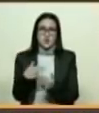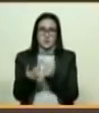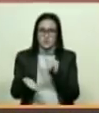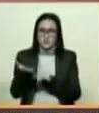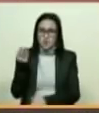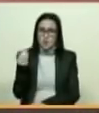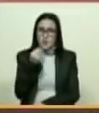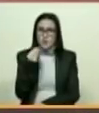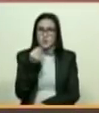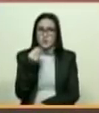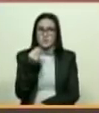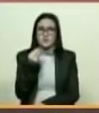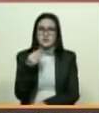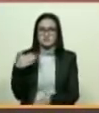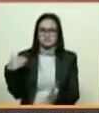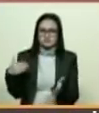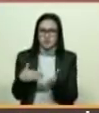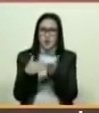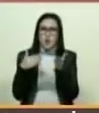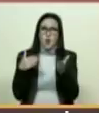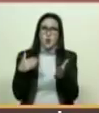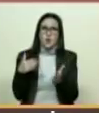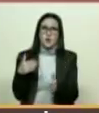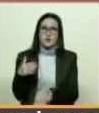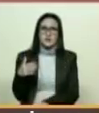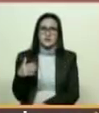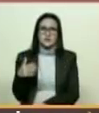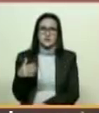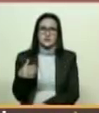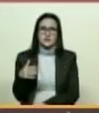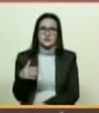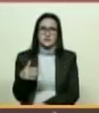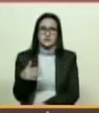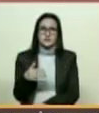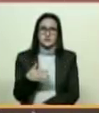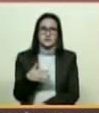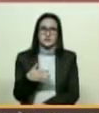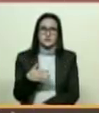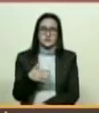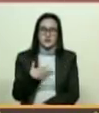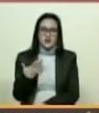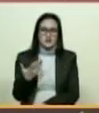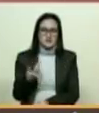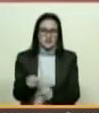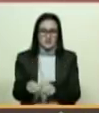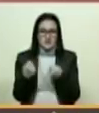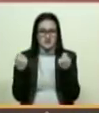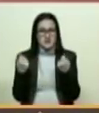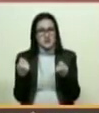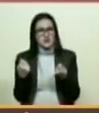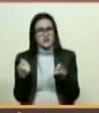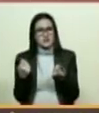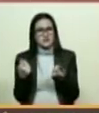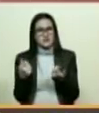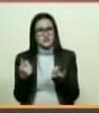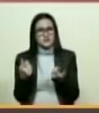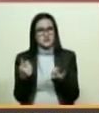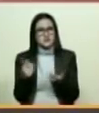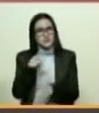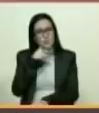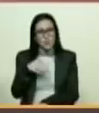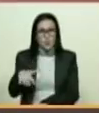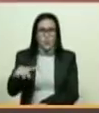económica, de las agresiones con las que han intentado subyugar la voluntad férrea del